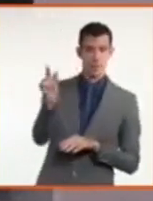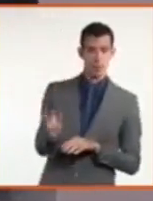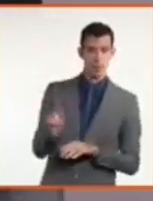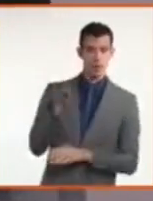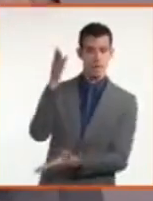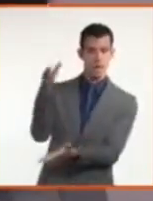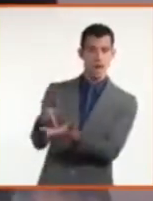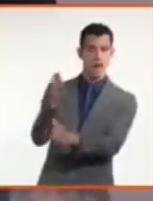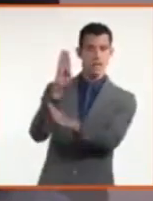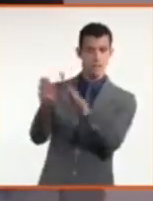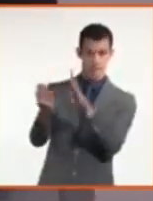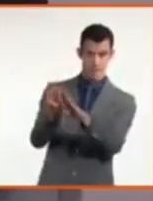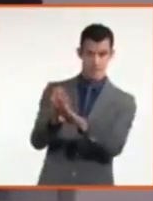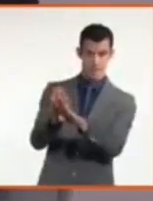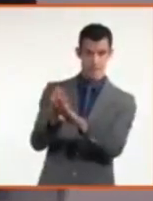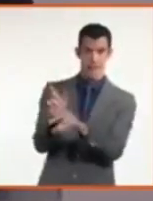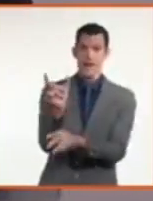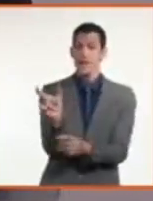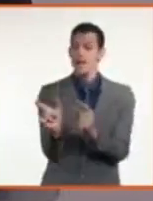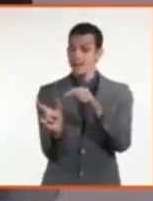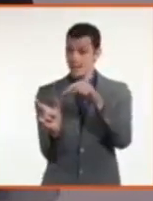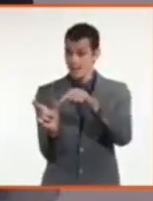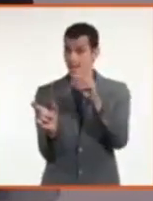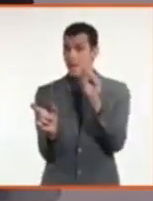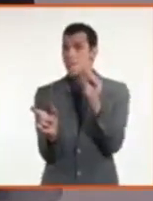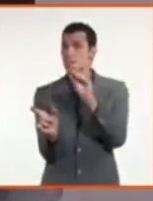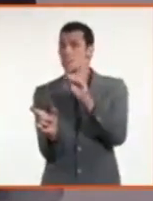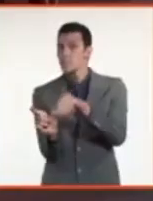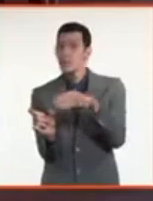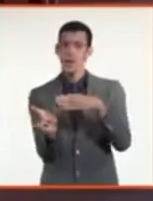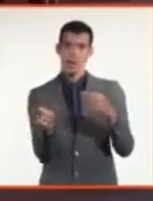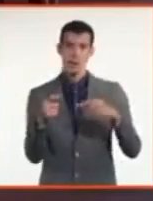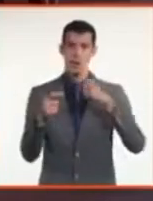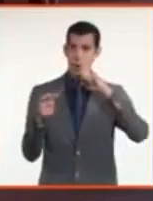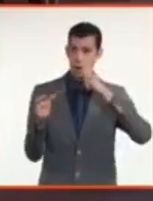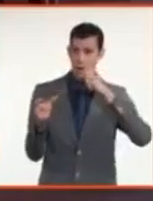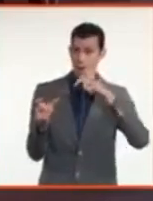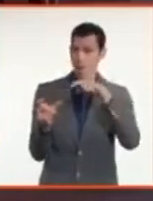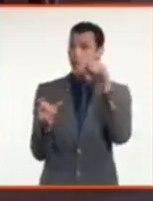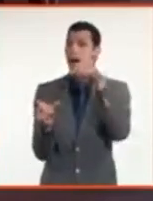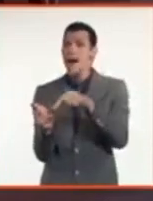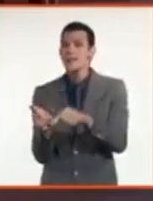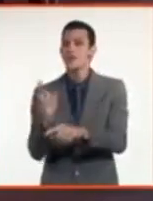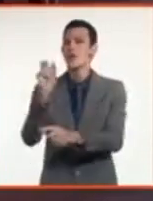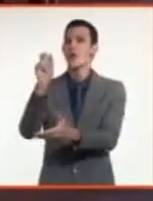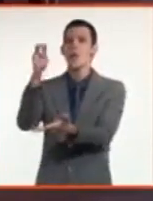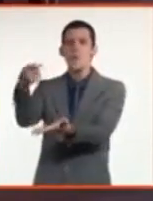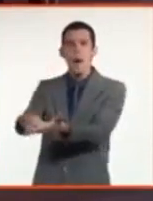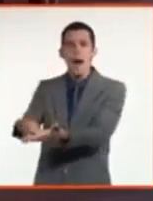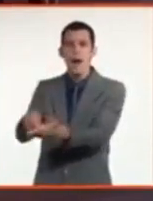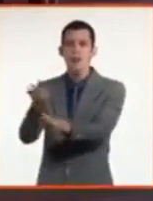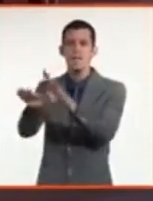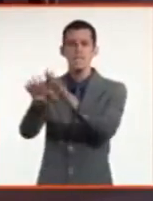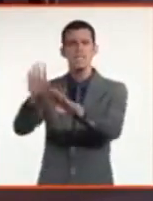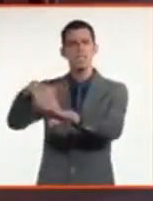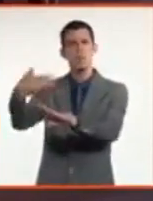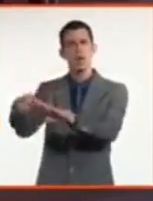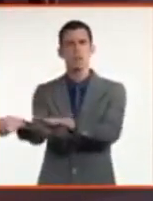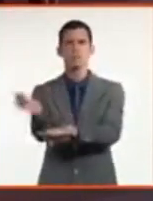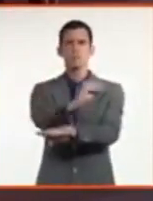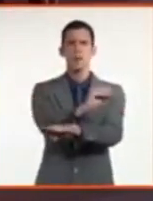no nos es posible utilizarlo y si se mantiene en ese caso el efecto del bloqueo no es la única